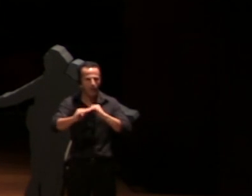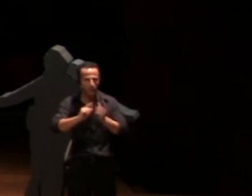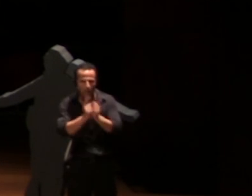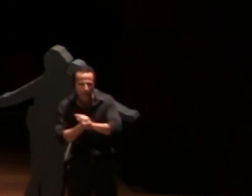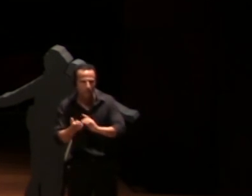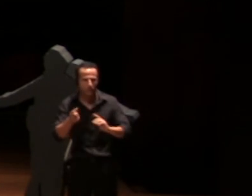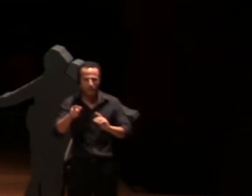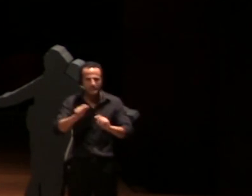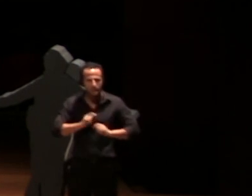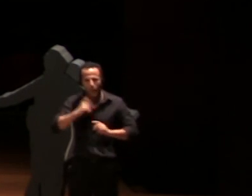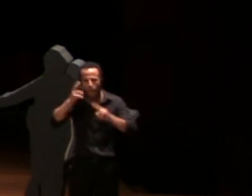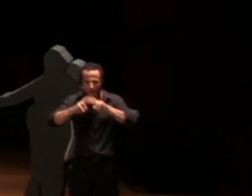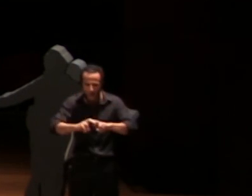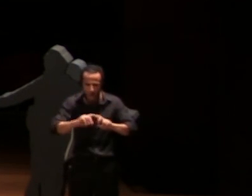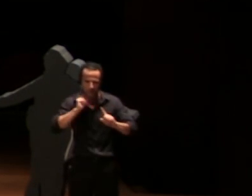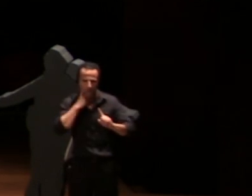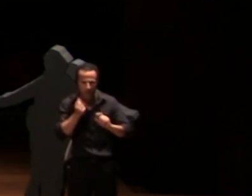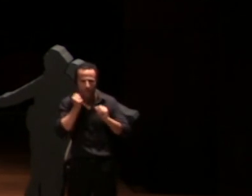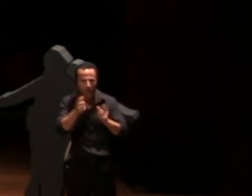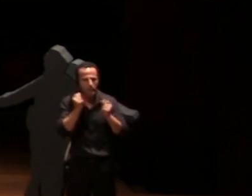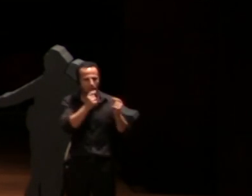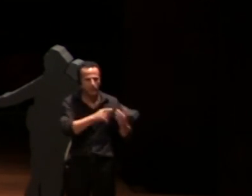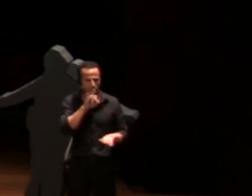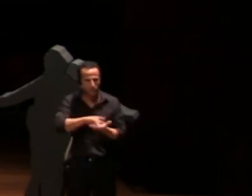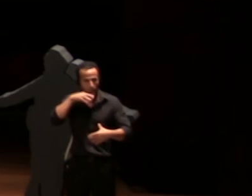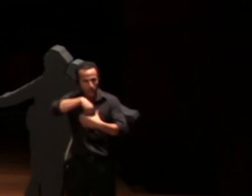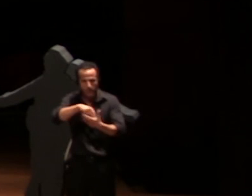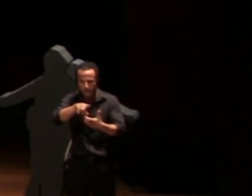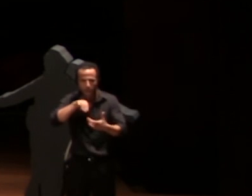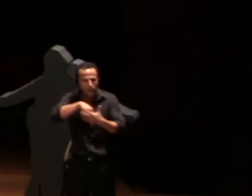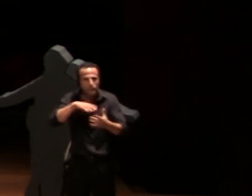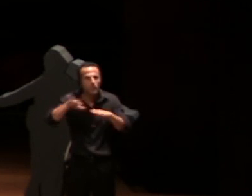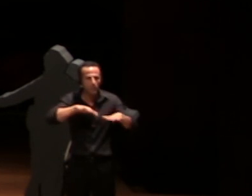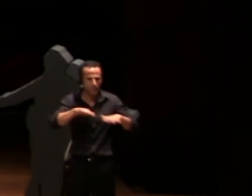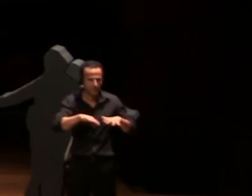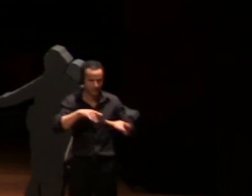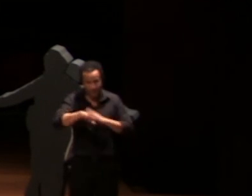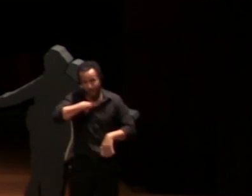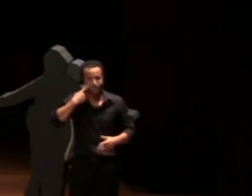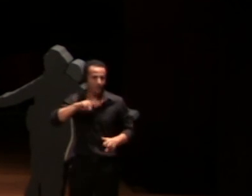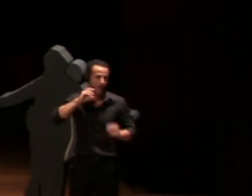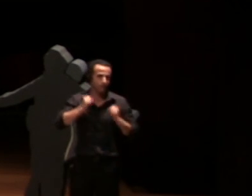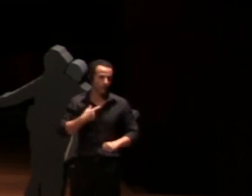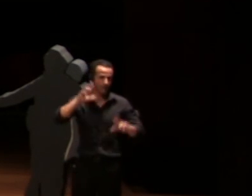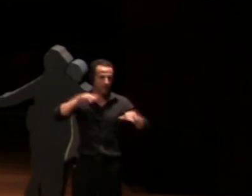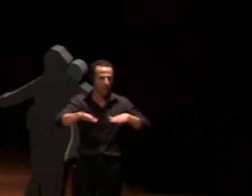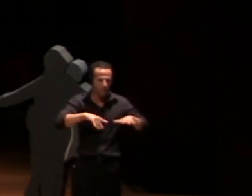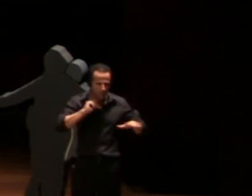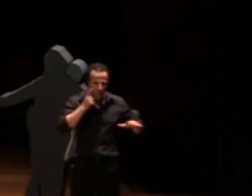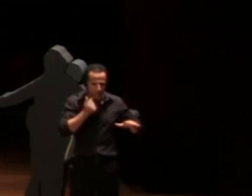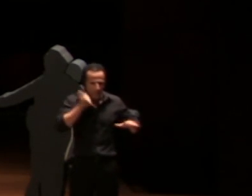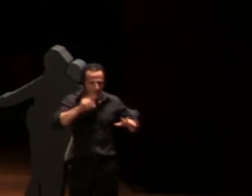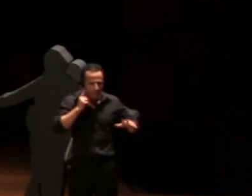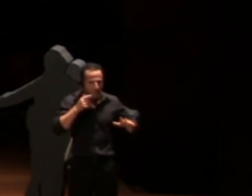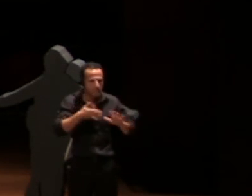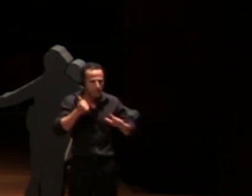análisis que nos está permitiendo descubrir muchísimo en el movimiento de lo que somos expertos y tenemos que exportar todo